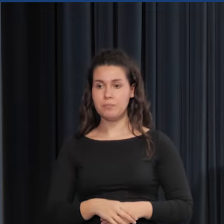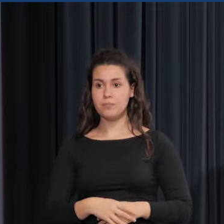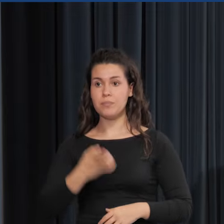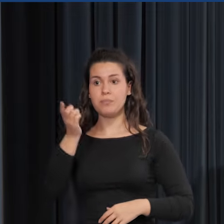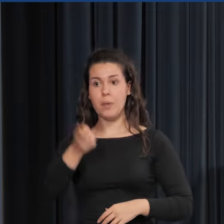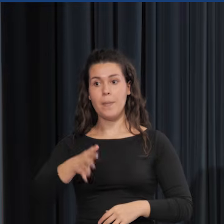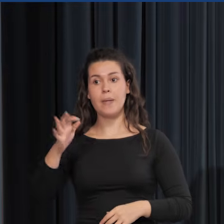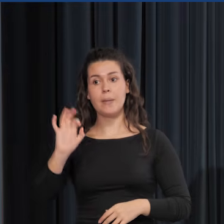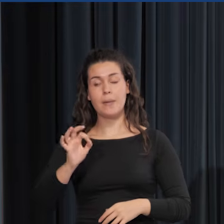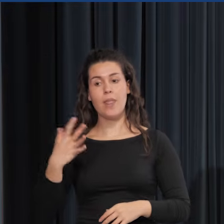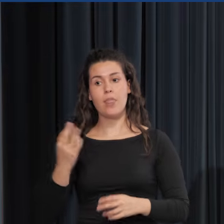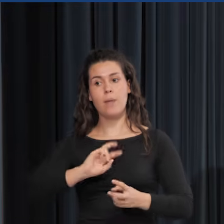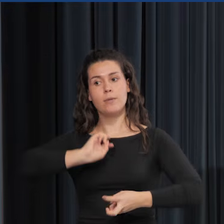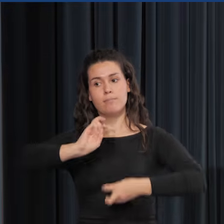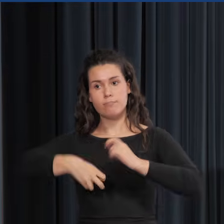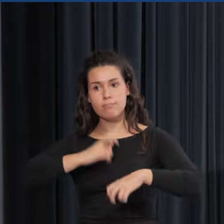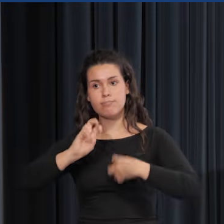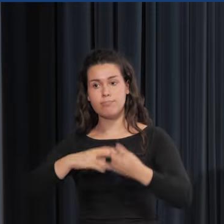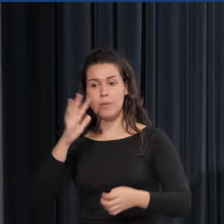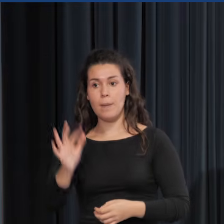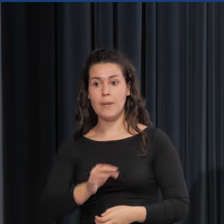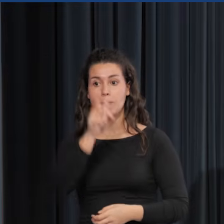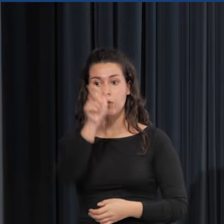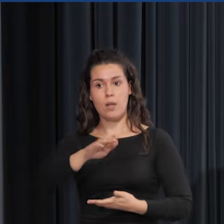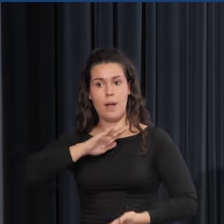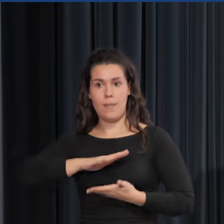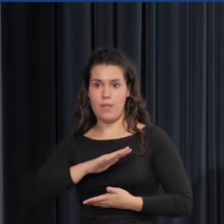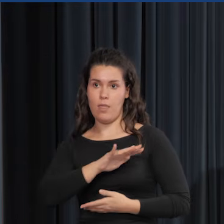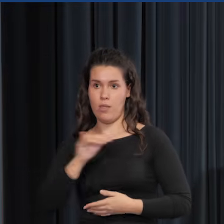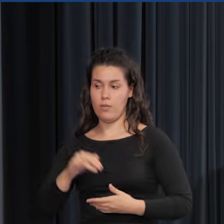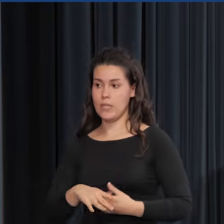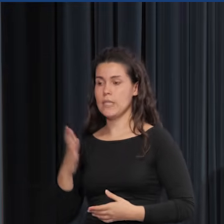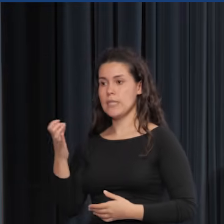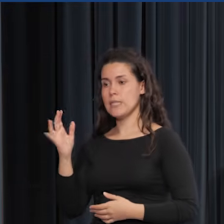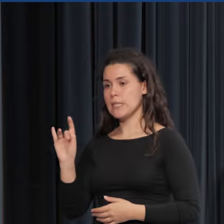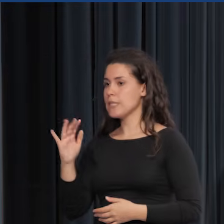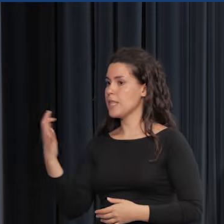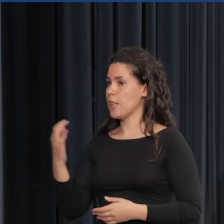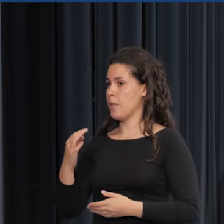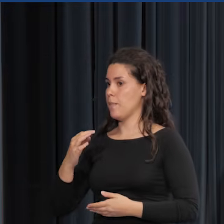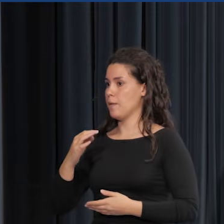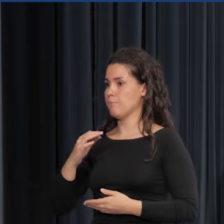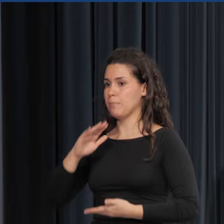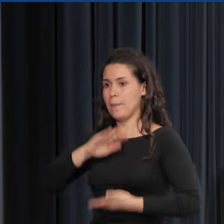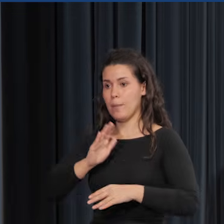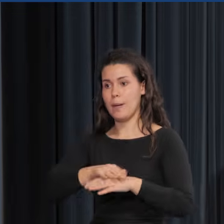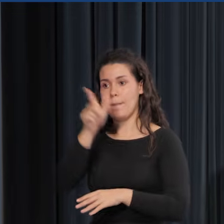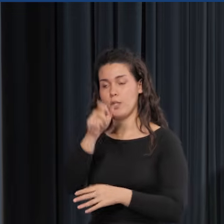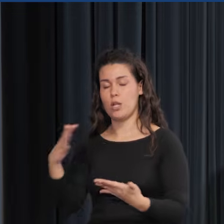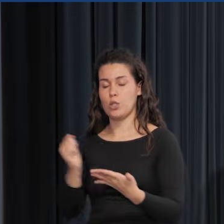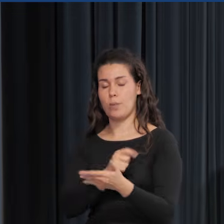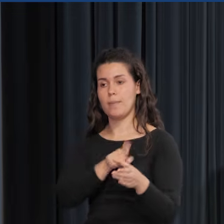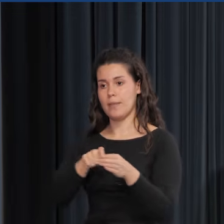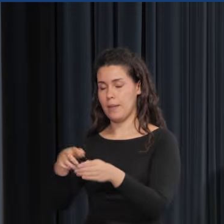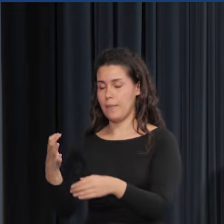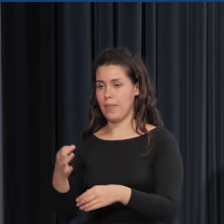una actualización y una capacitación, ¿no?, de las personas Por supuesto, que lo hay que usen. hacer una actualización de todos los que De participan. todo, claro. Y